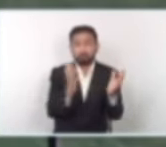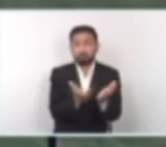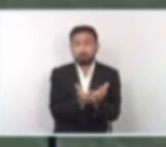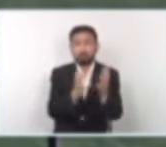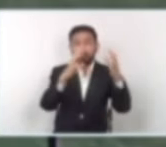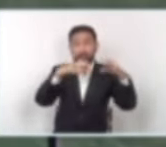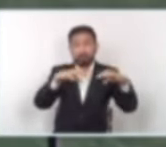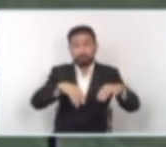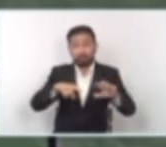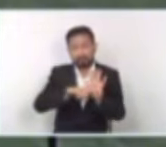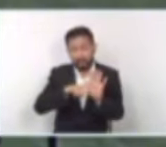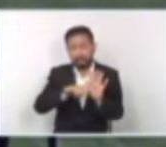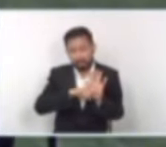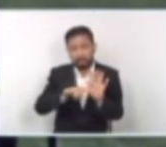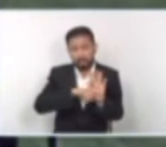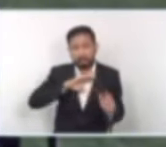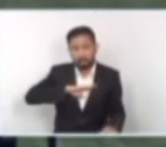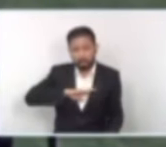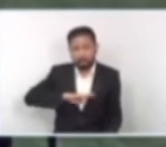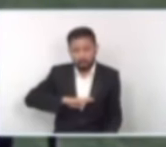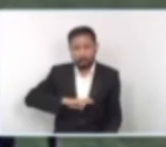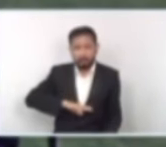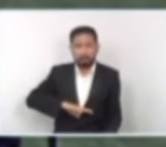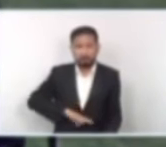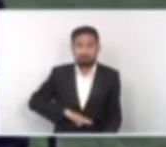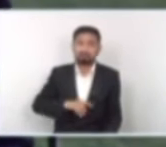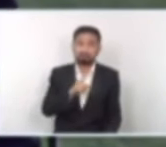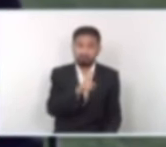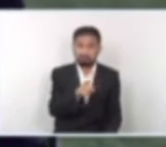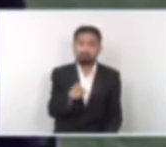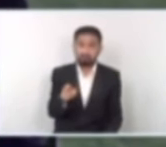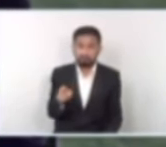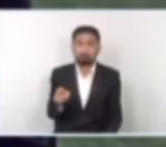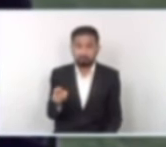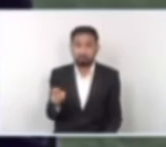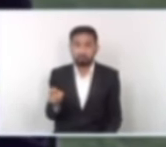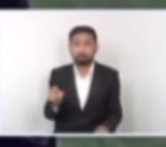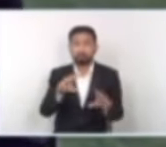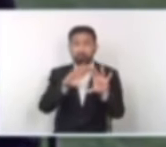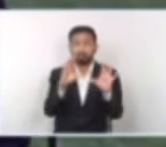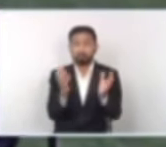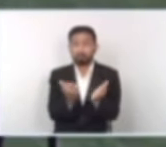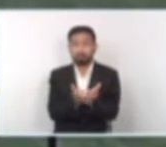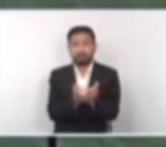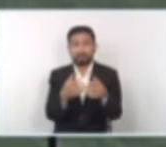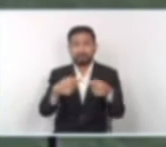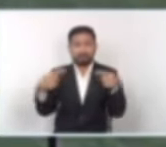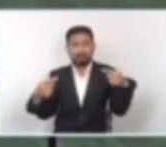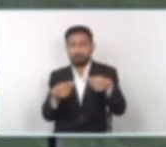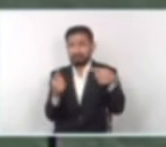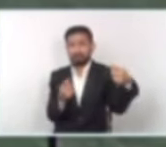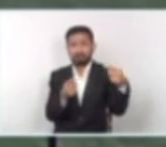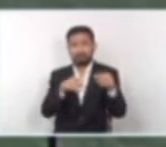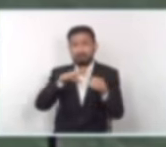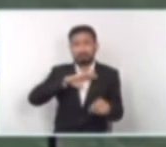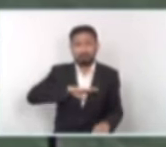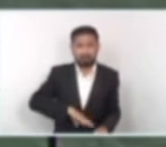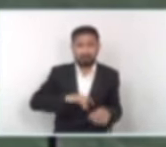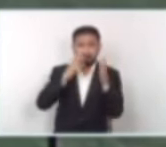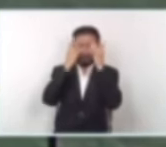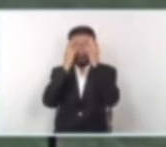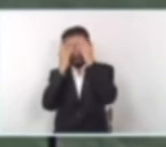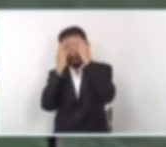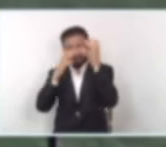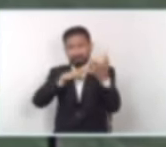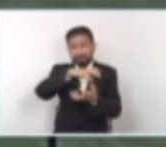vez más pesimista. Y sí, tienen razón. El mundo se ha vuelto dividido, deprimido, preocupado, hostil